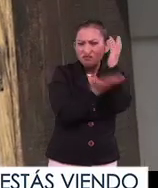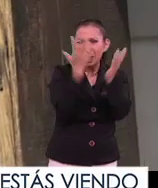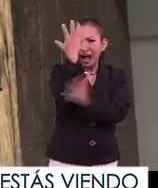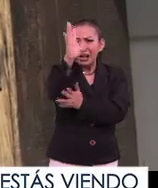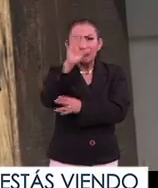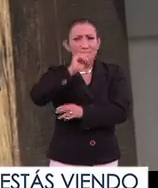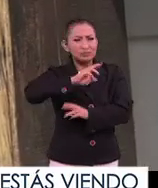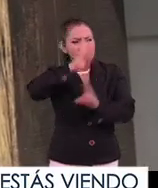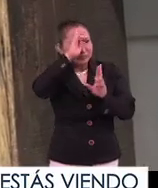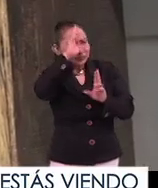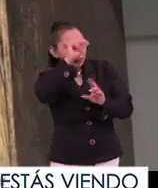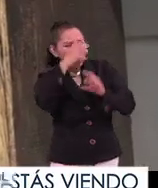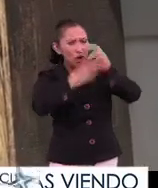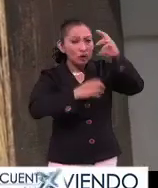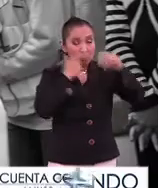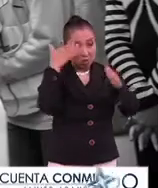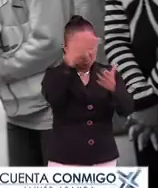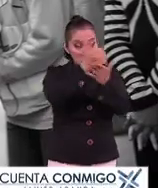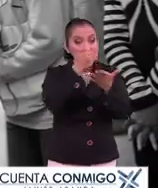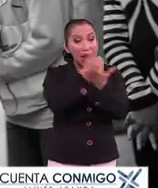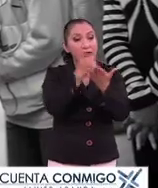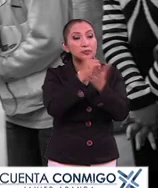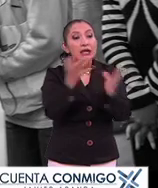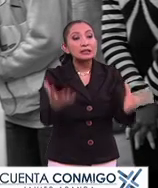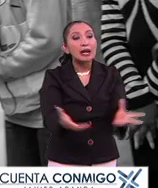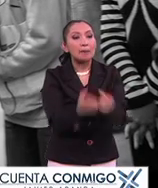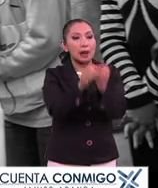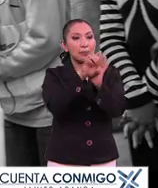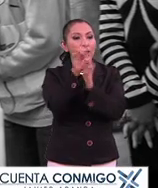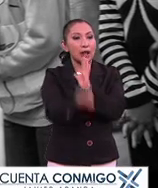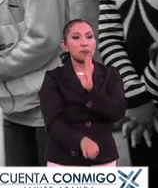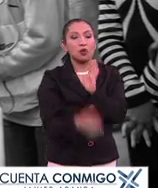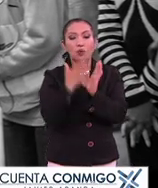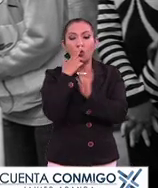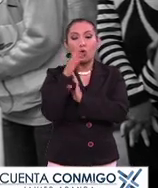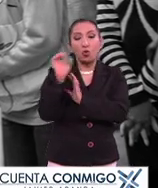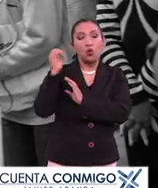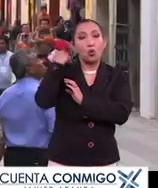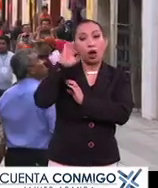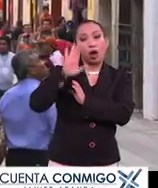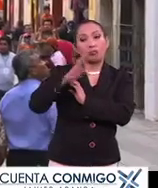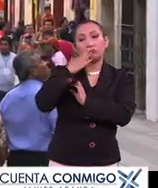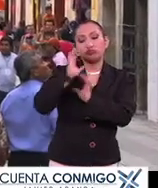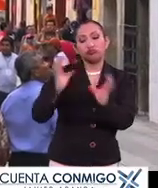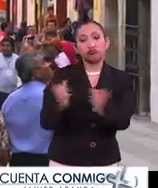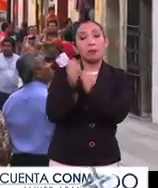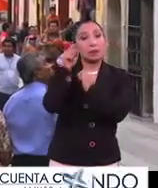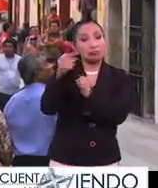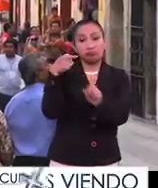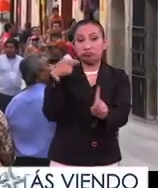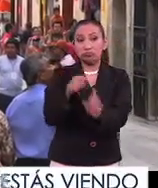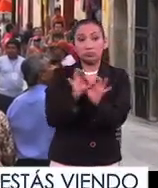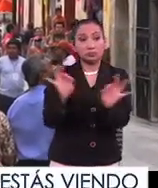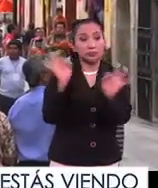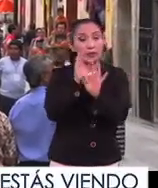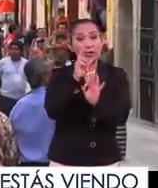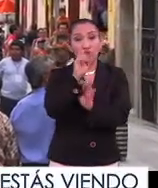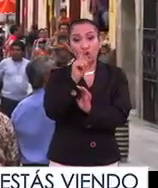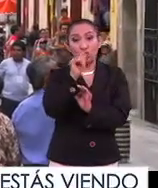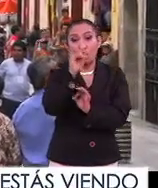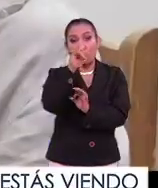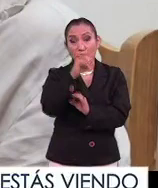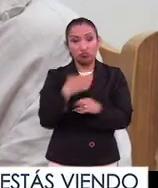a la contaminación, y participa activamente, o la recuperación, por ejemplo, del patrimonio en Oaxaca. Claro. Que ha sido también clave Francisco